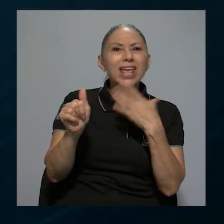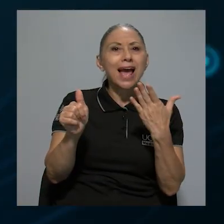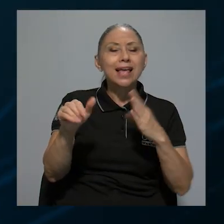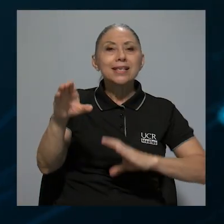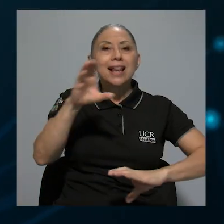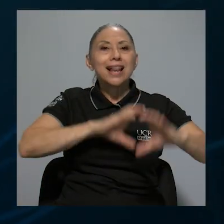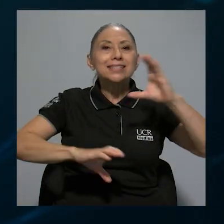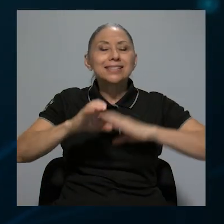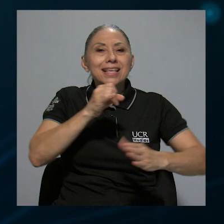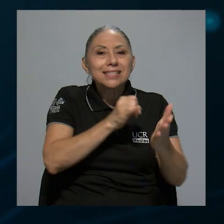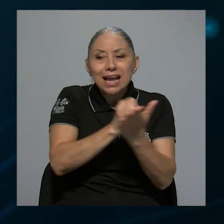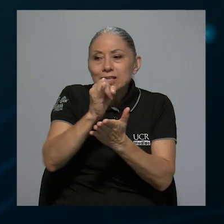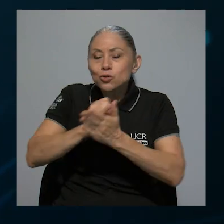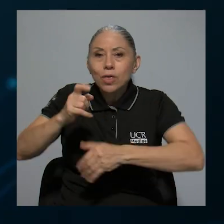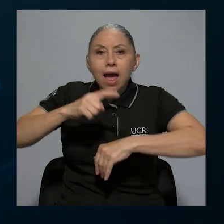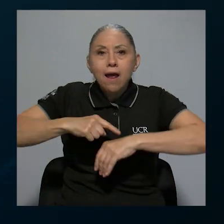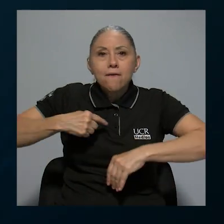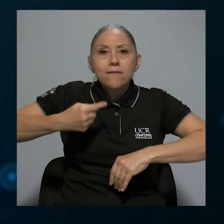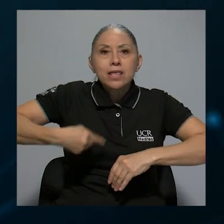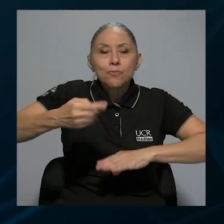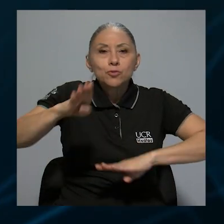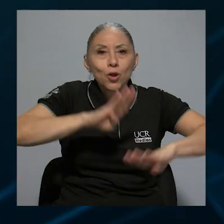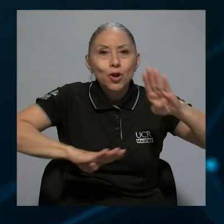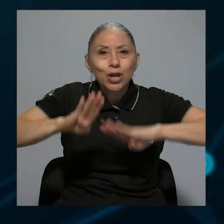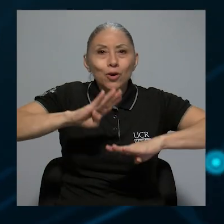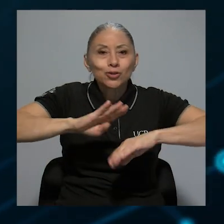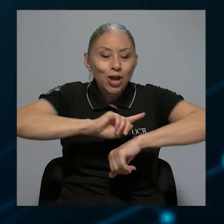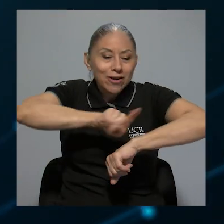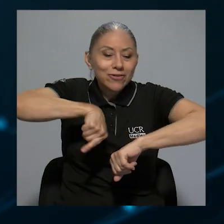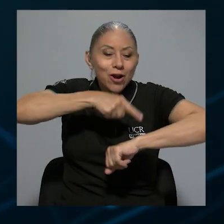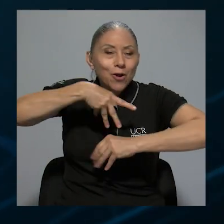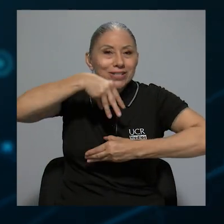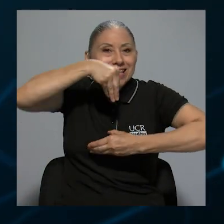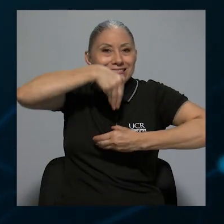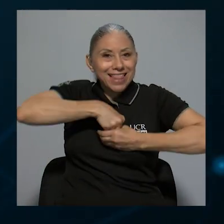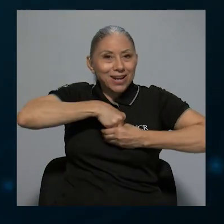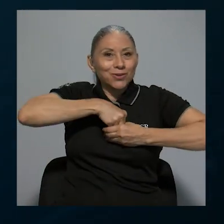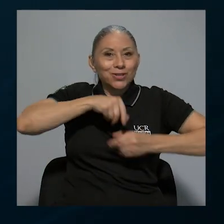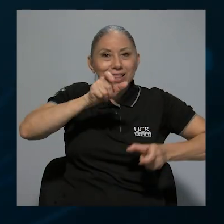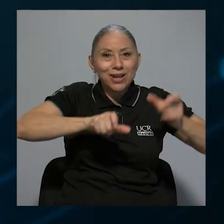Cronobiología es la ciencia que estudia los ritmos biológicos y los relojes internos de los seres vivos.